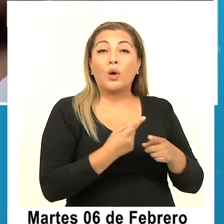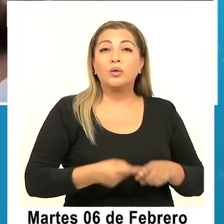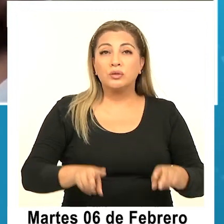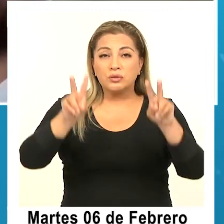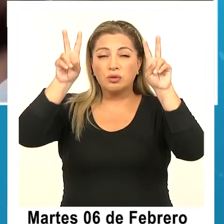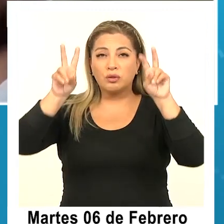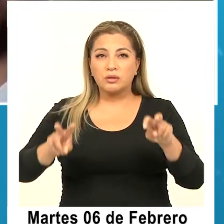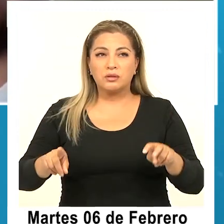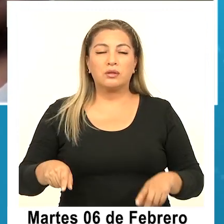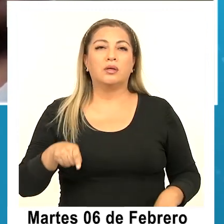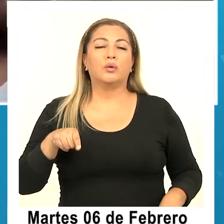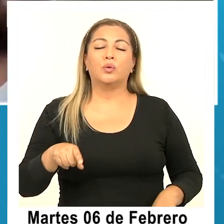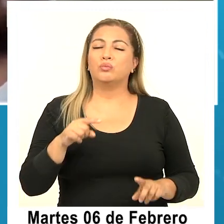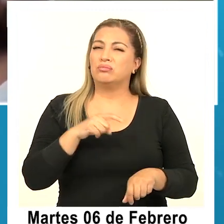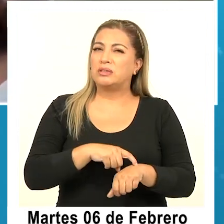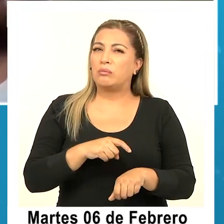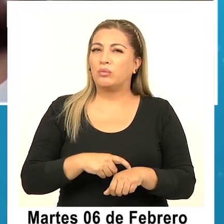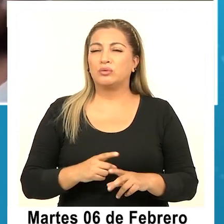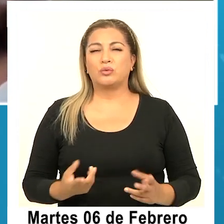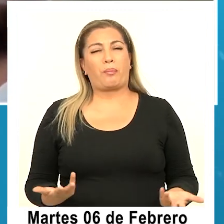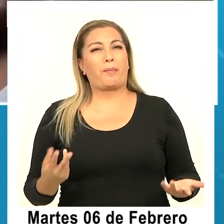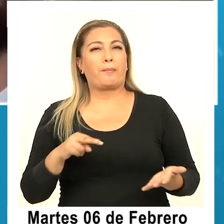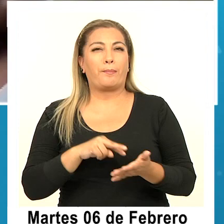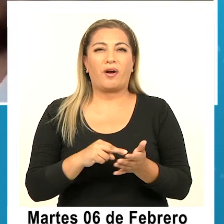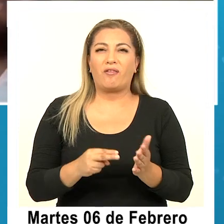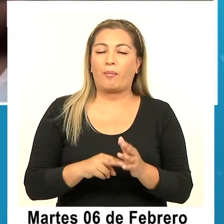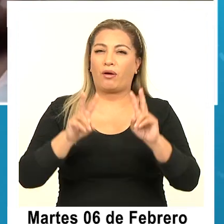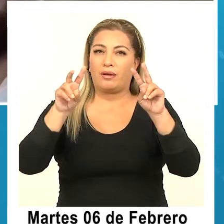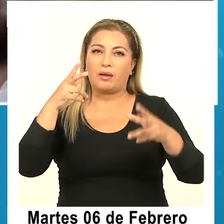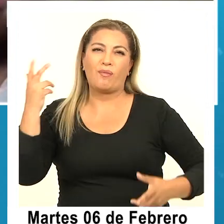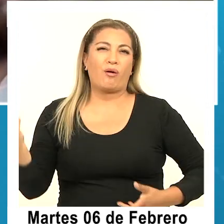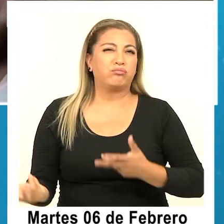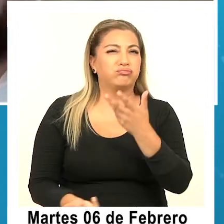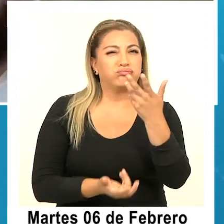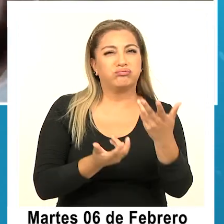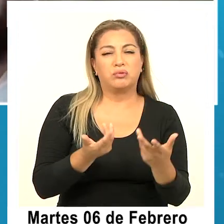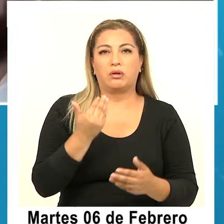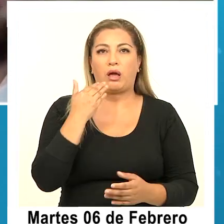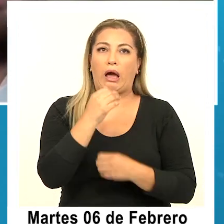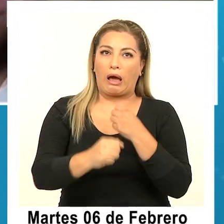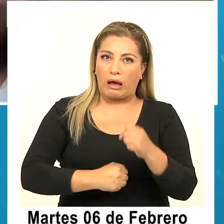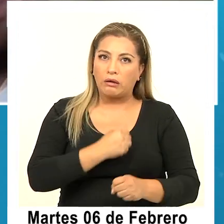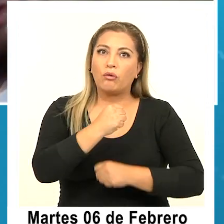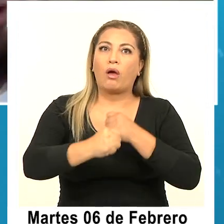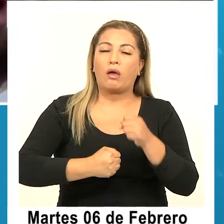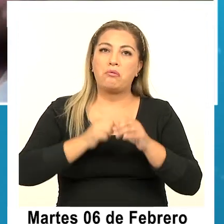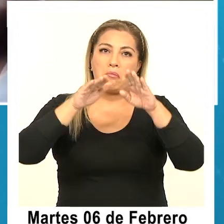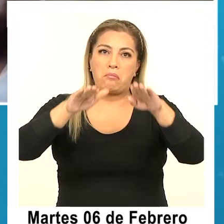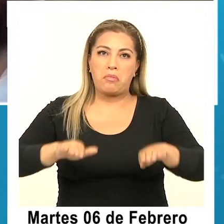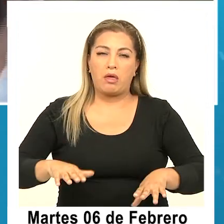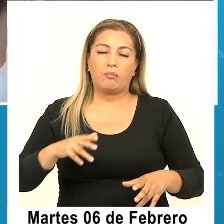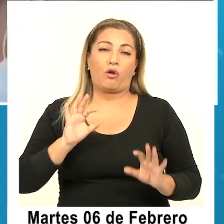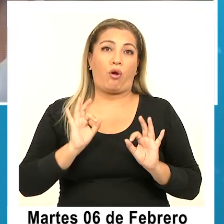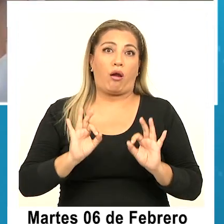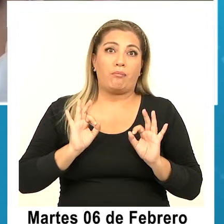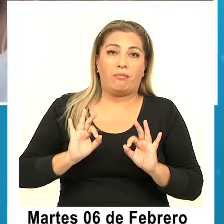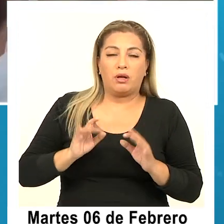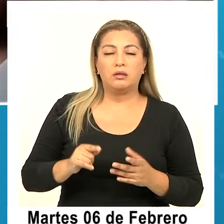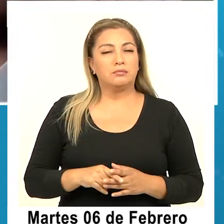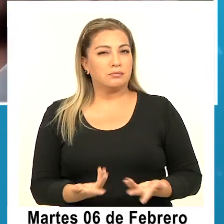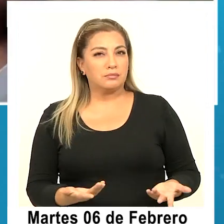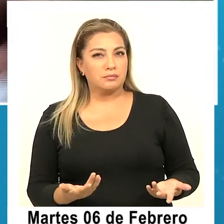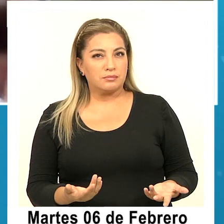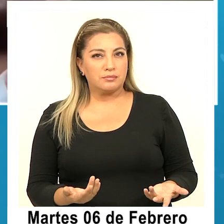también estamos en un momento sumamente crítico con estos incendios que ya se han hecho comunes año a año, pero que sin embargo, cada vez, fíjate